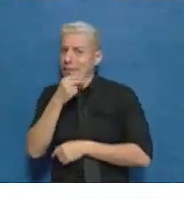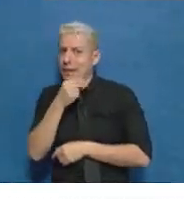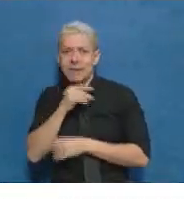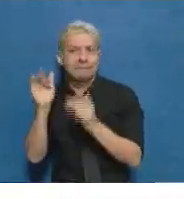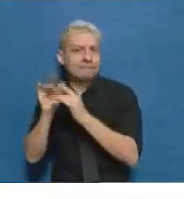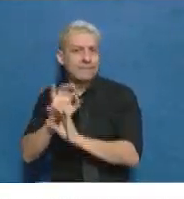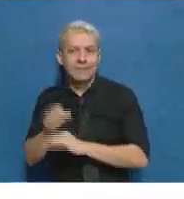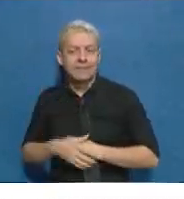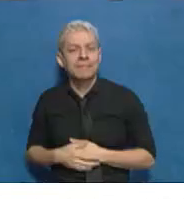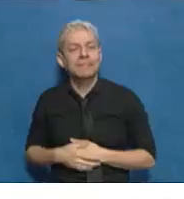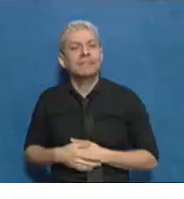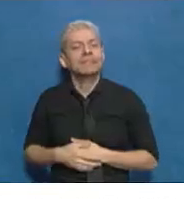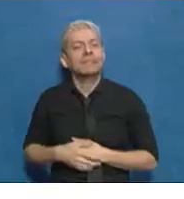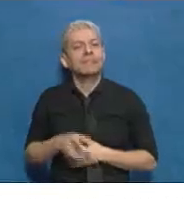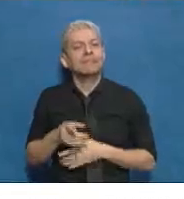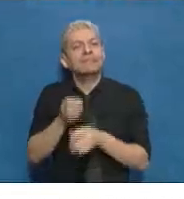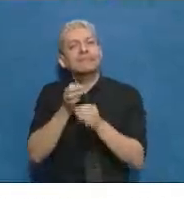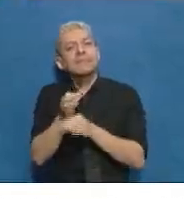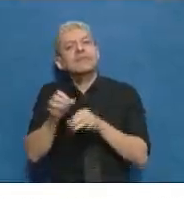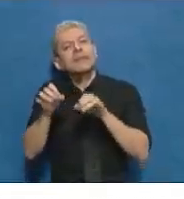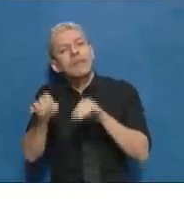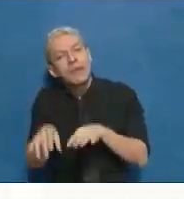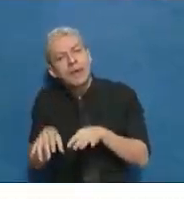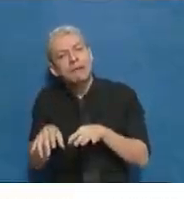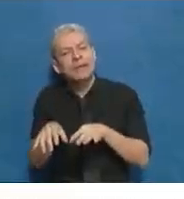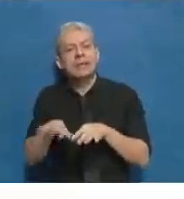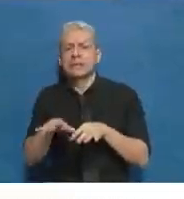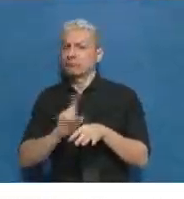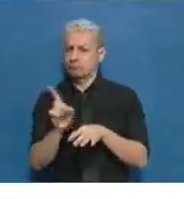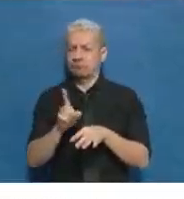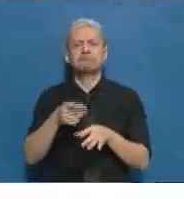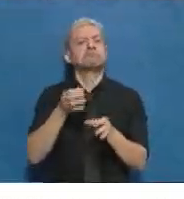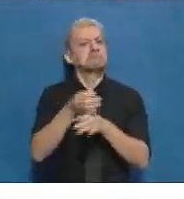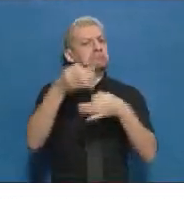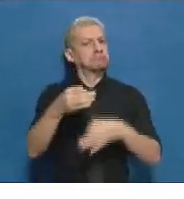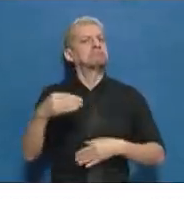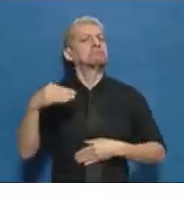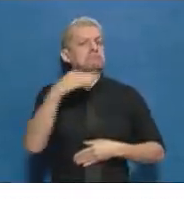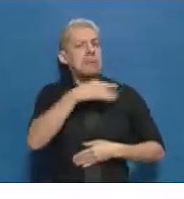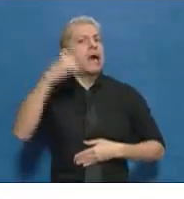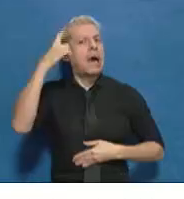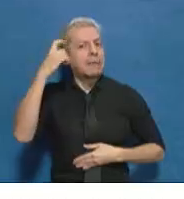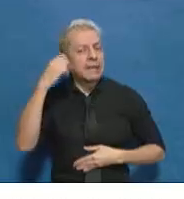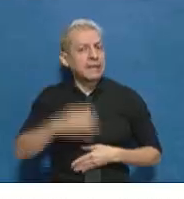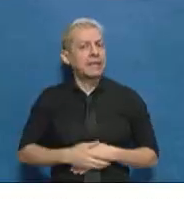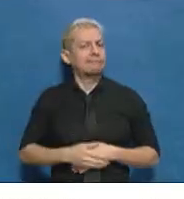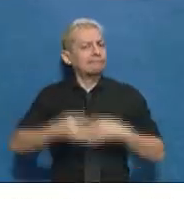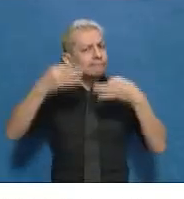Lejos de tener una enseñanza débil, aquí los chicos aprenden. aprenden con A